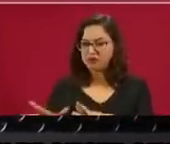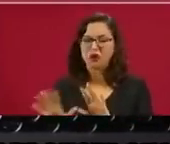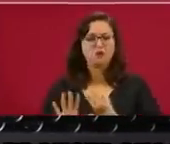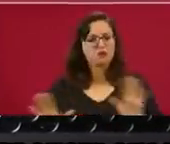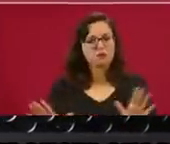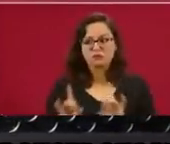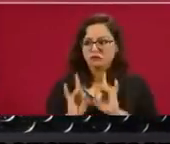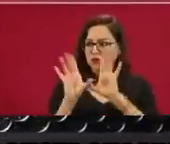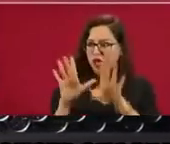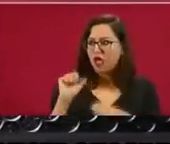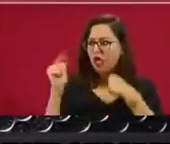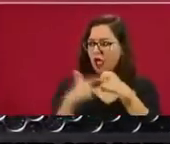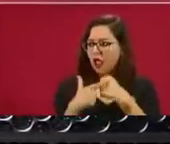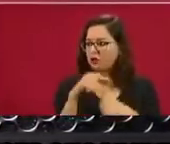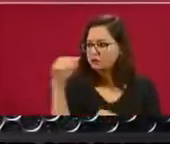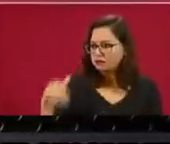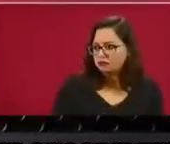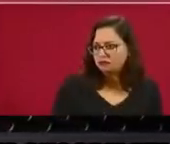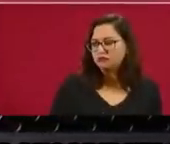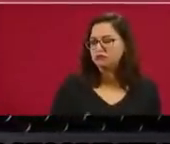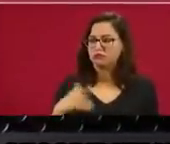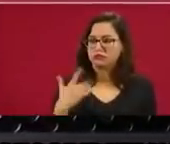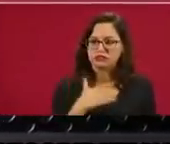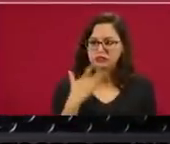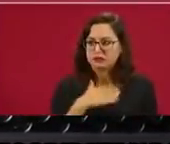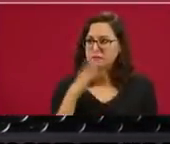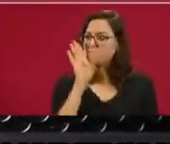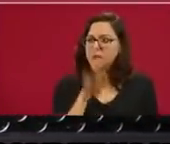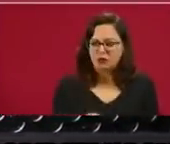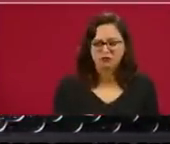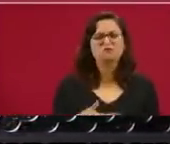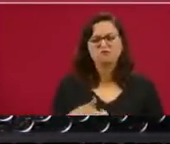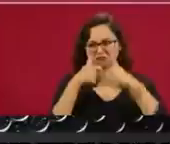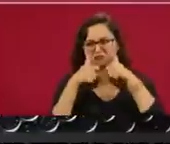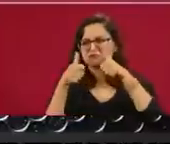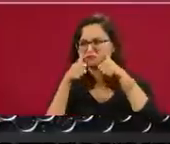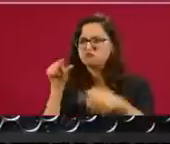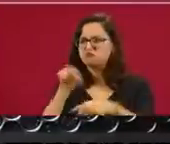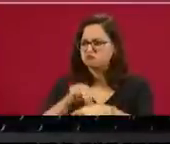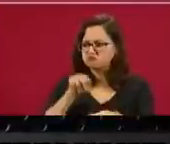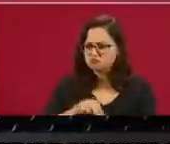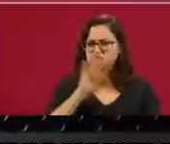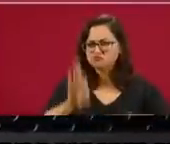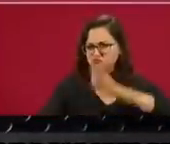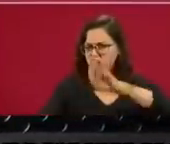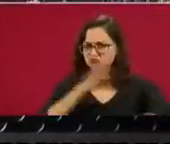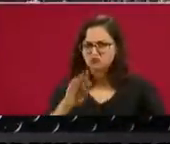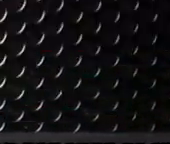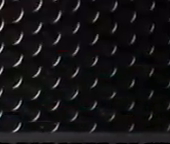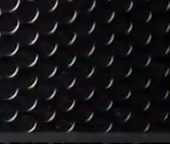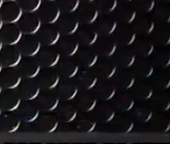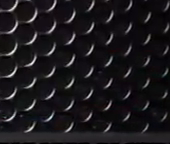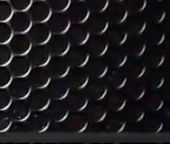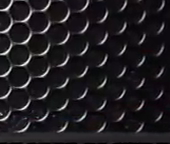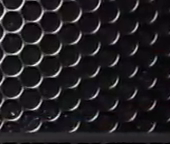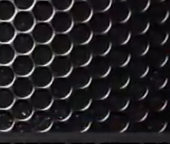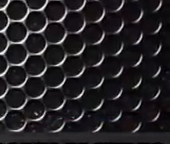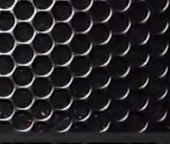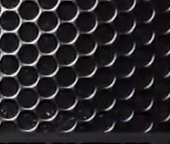atención médica, cuidado y protección. Bien, por